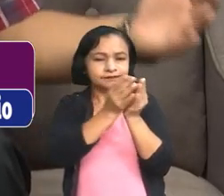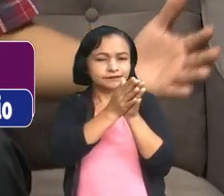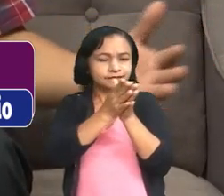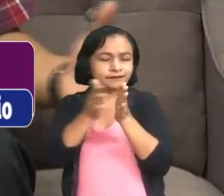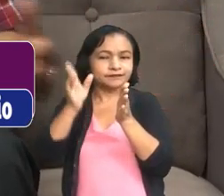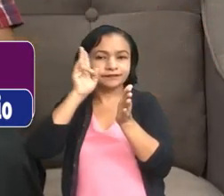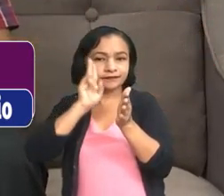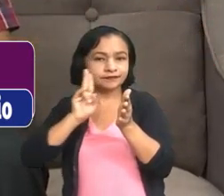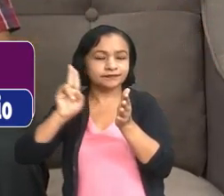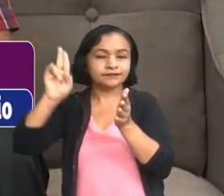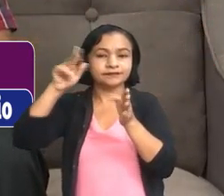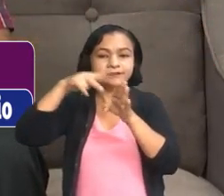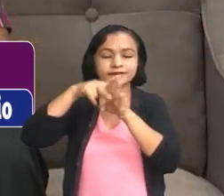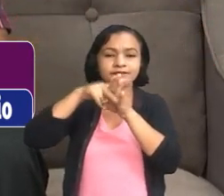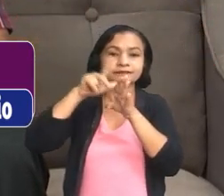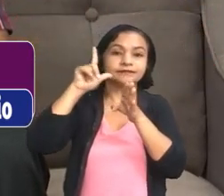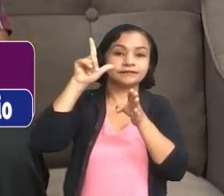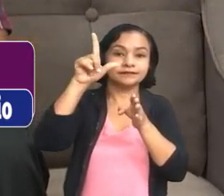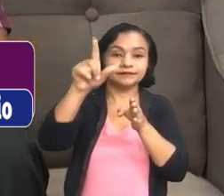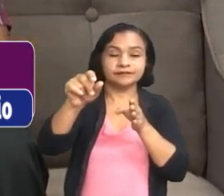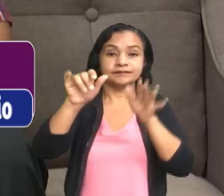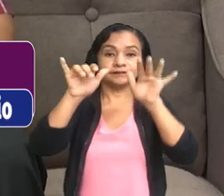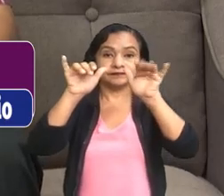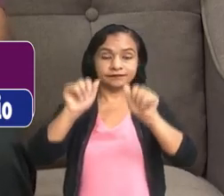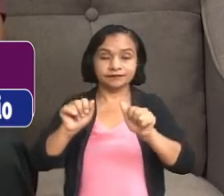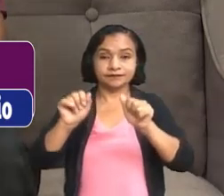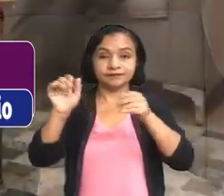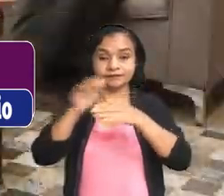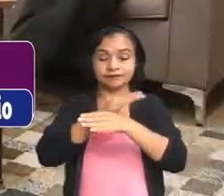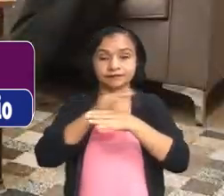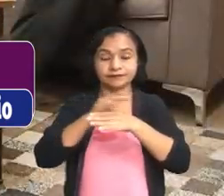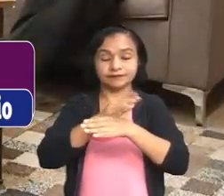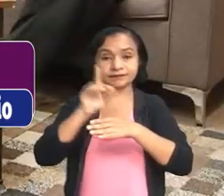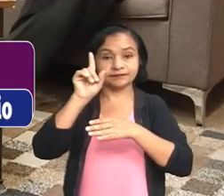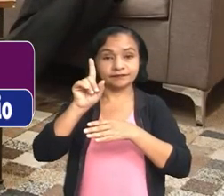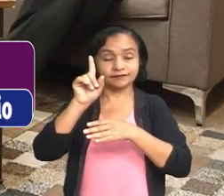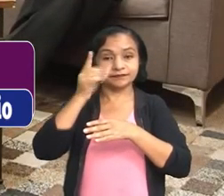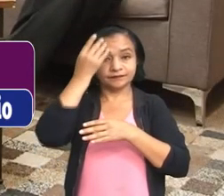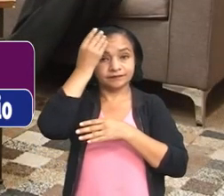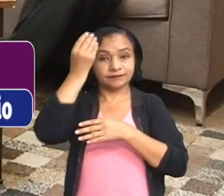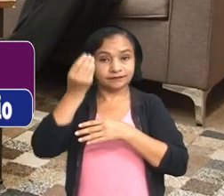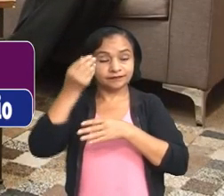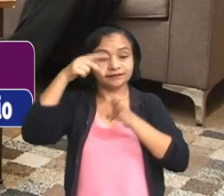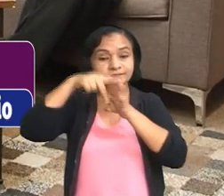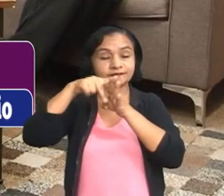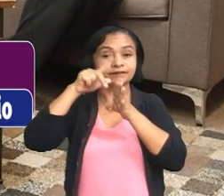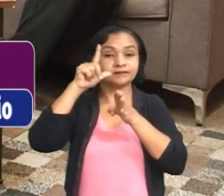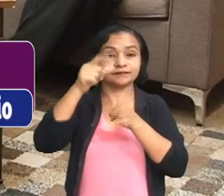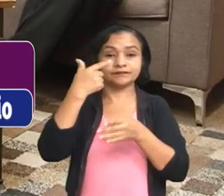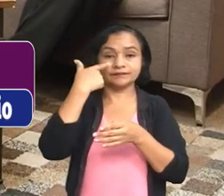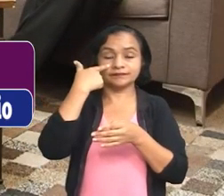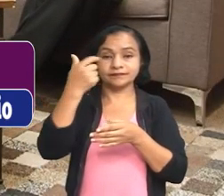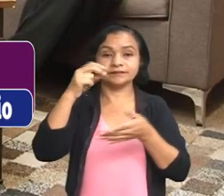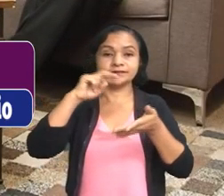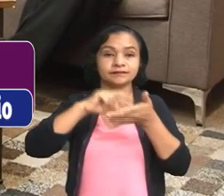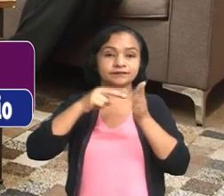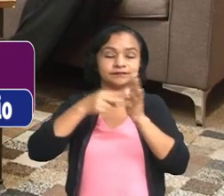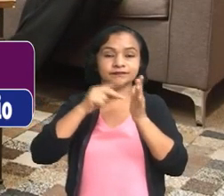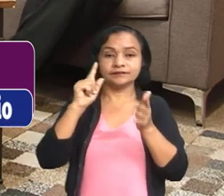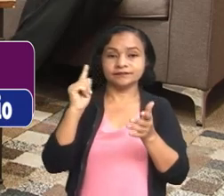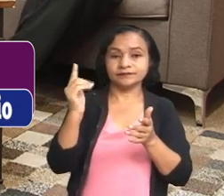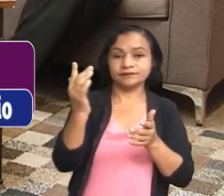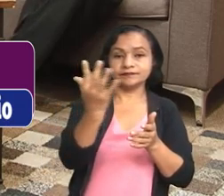la universidad en el campo, es decir, ya hay egresados de lo primero de generación de bachilleres del campo y conocer un poquito lo que significa, porque todo esto